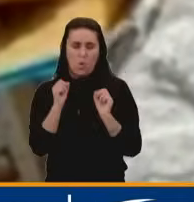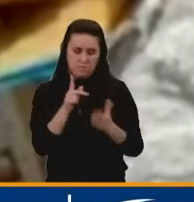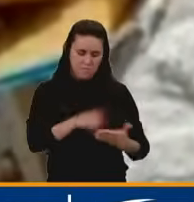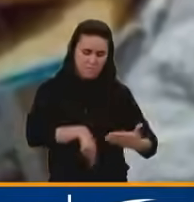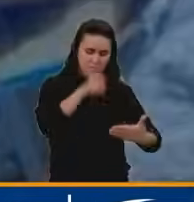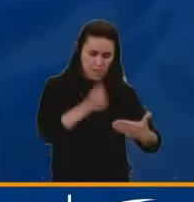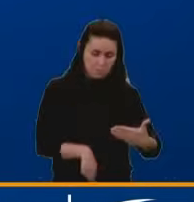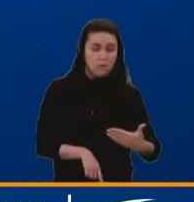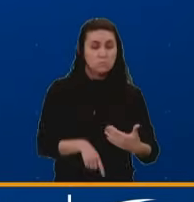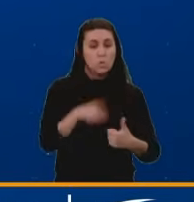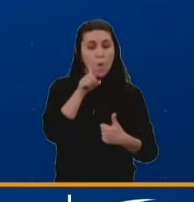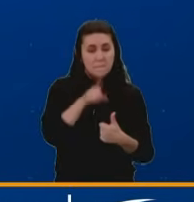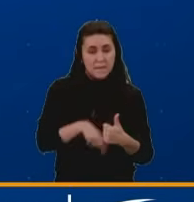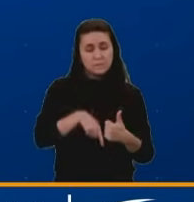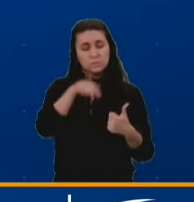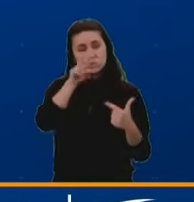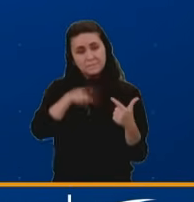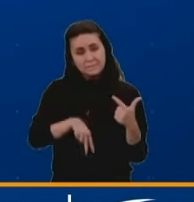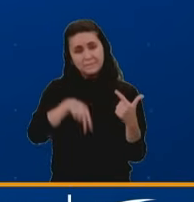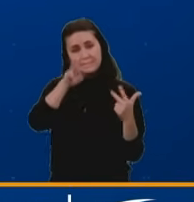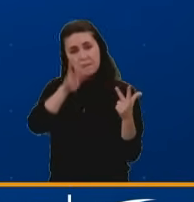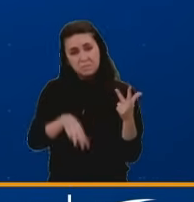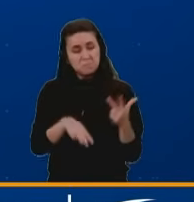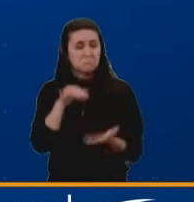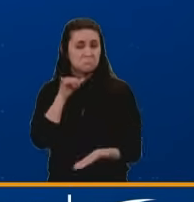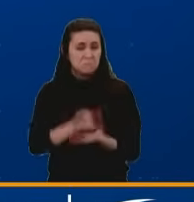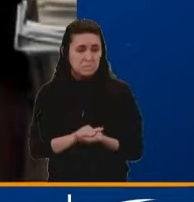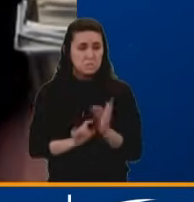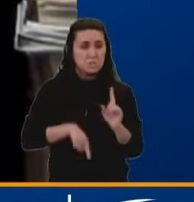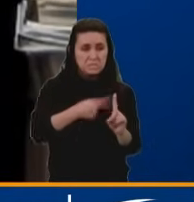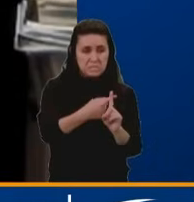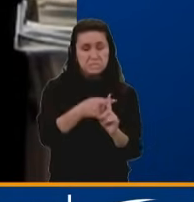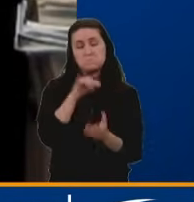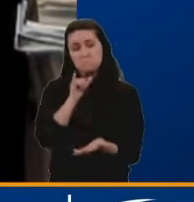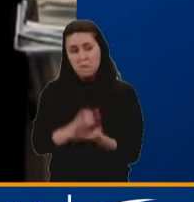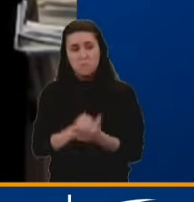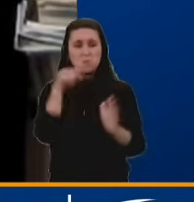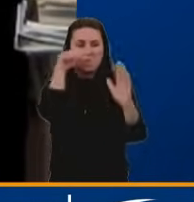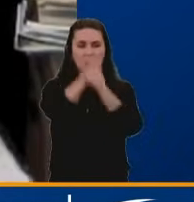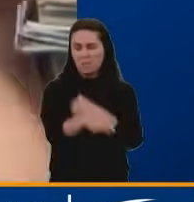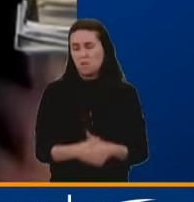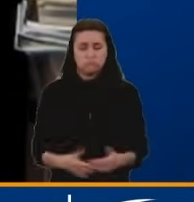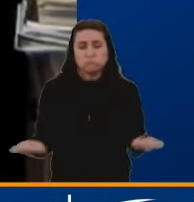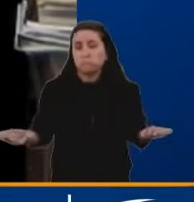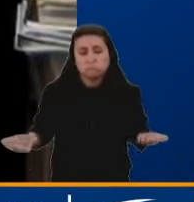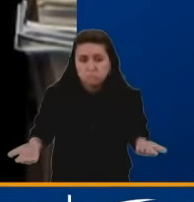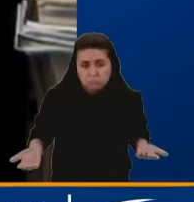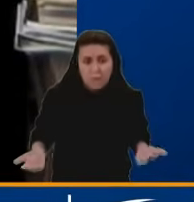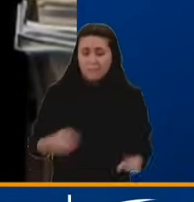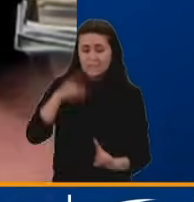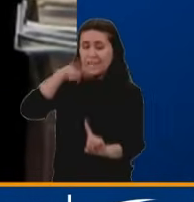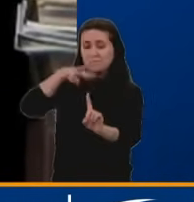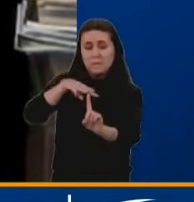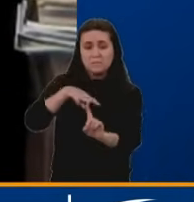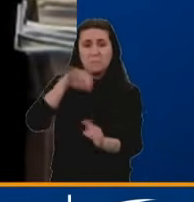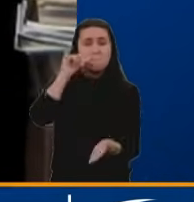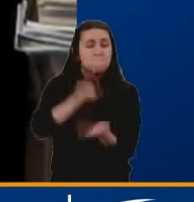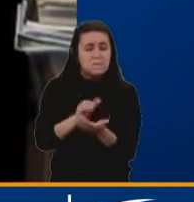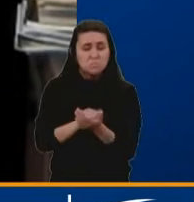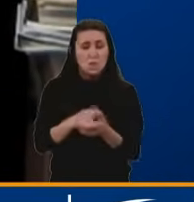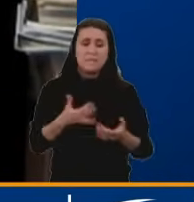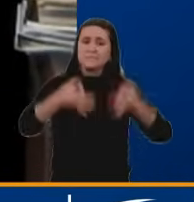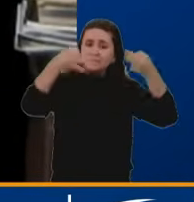amenazas atentados y asesinatos se siguen presentando van tres meses que decretan una emergencia carcelaria por temas de